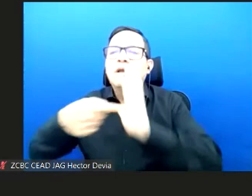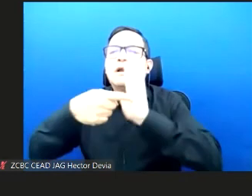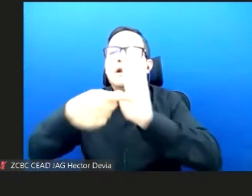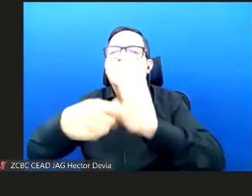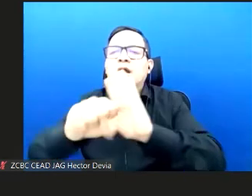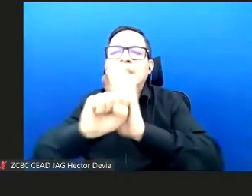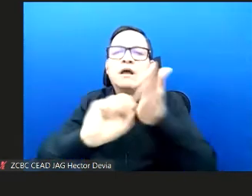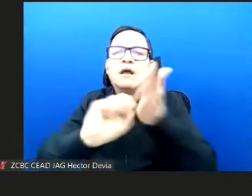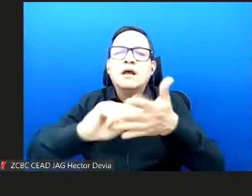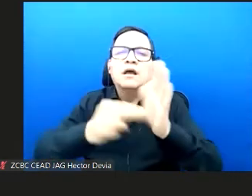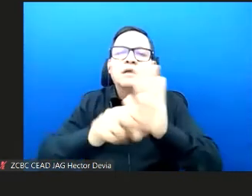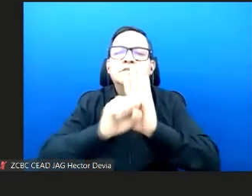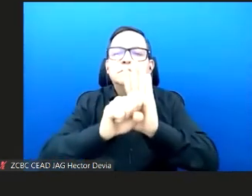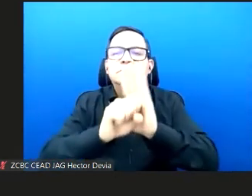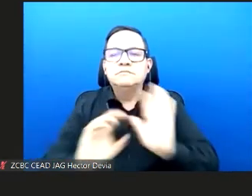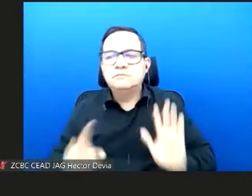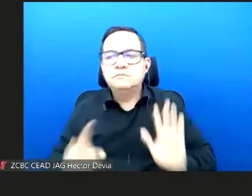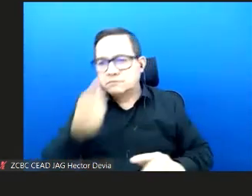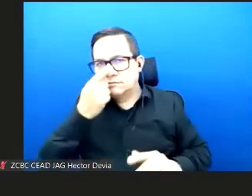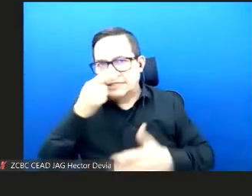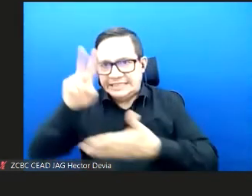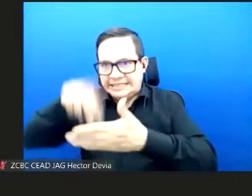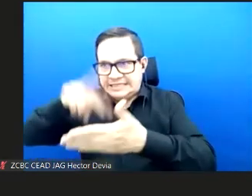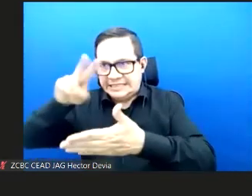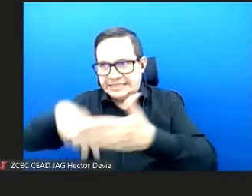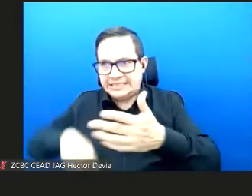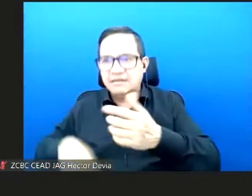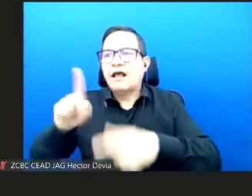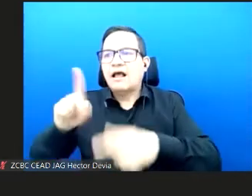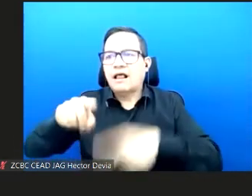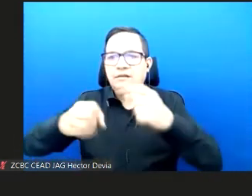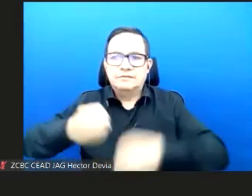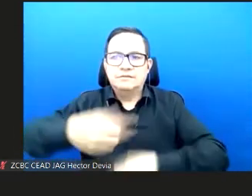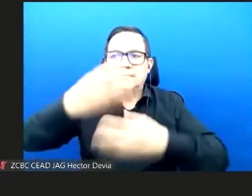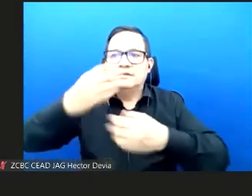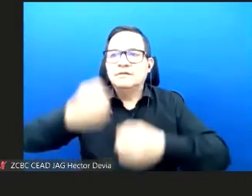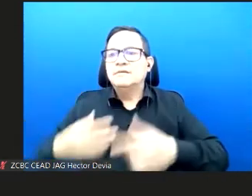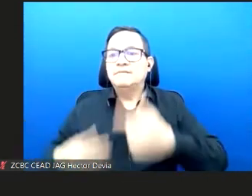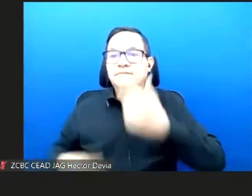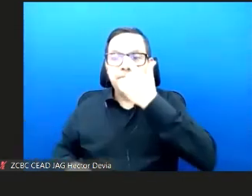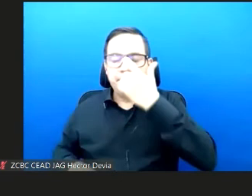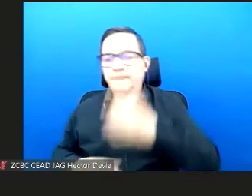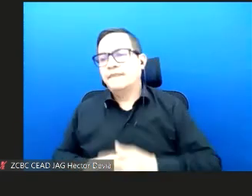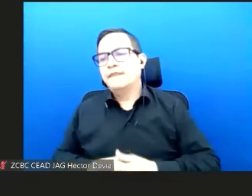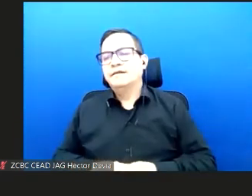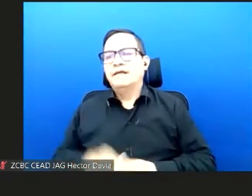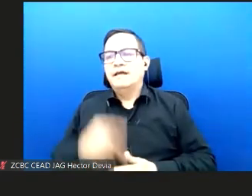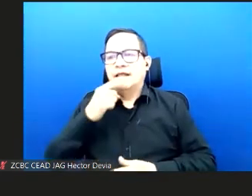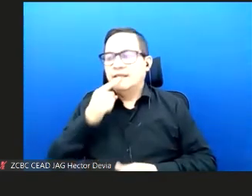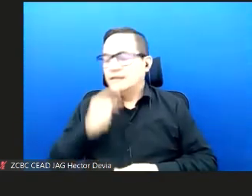Aquí también los voy a estar leyendo porque creo que ya han ido cogiéndolo un poquito.